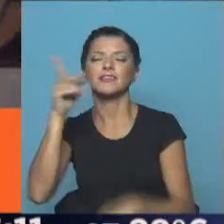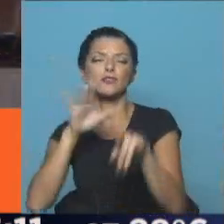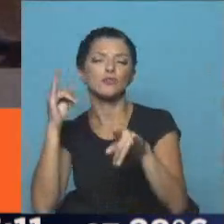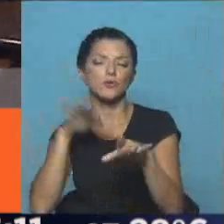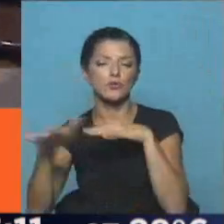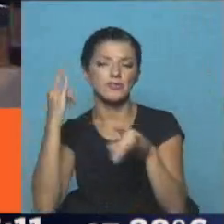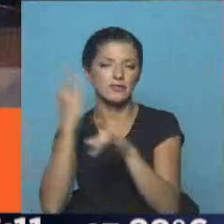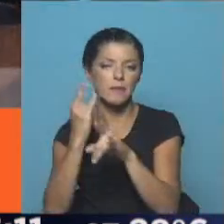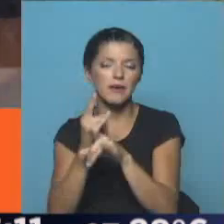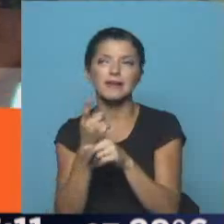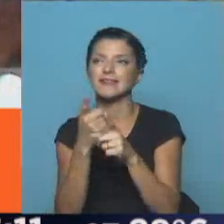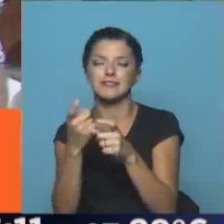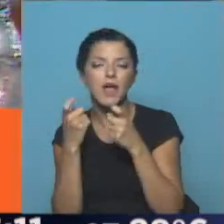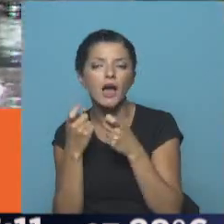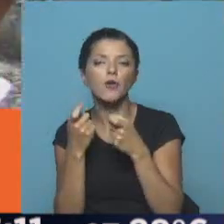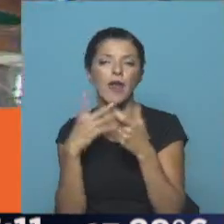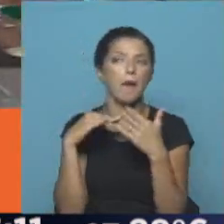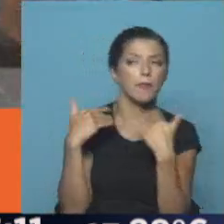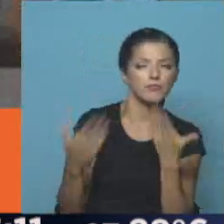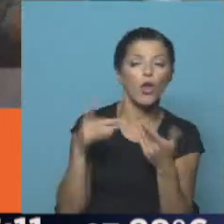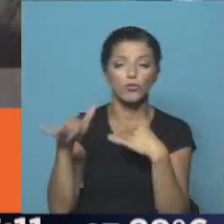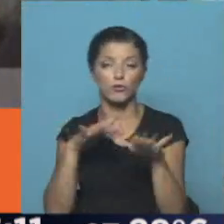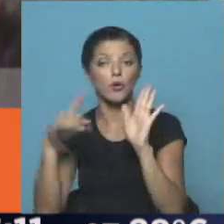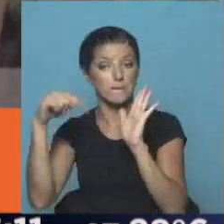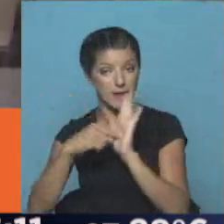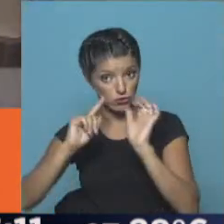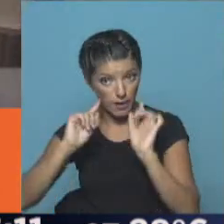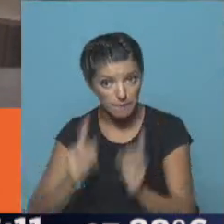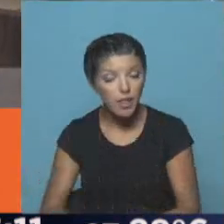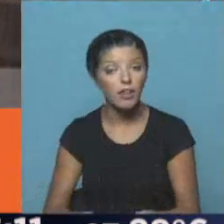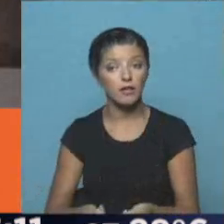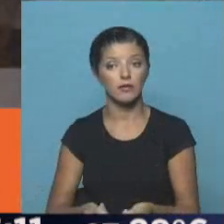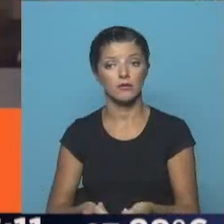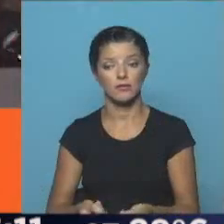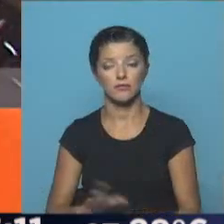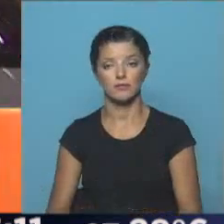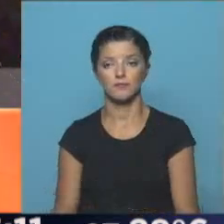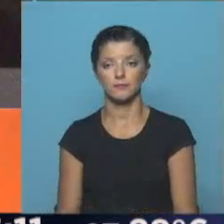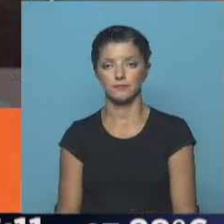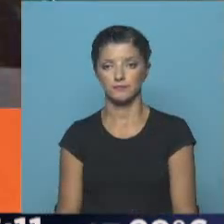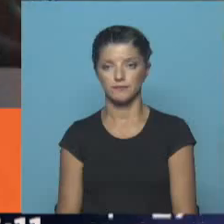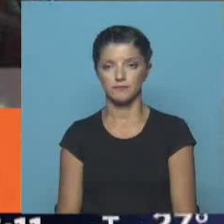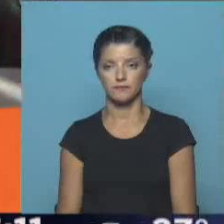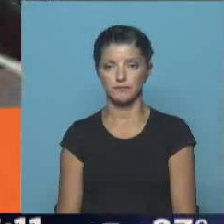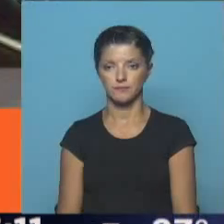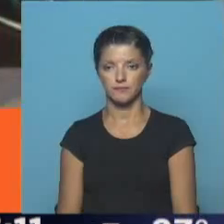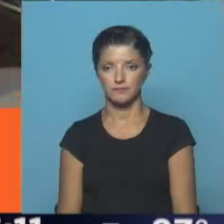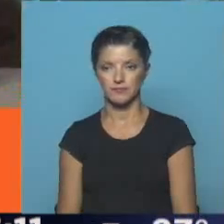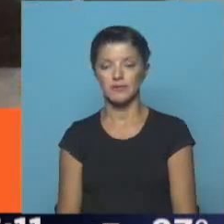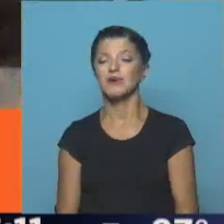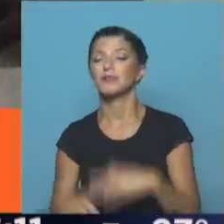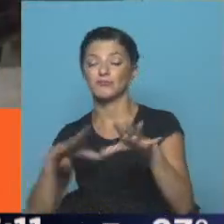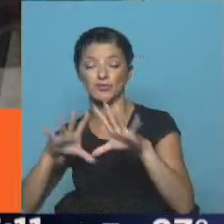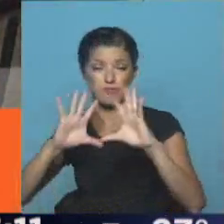La necesitaron, les convino, pero también es lo que les genera una profunda situación de ira